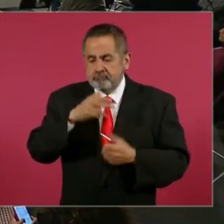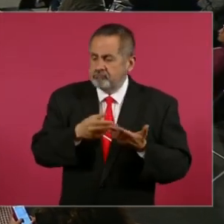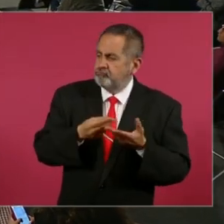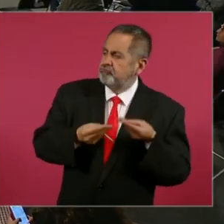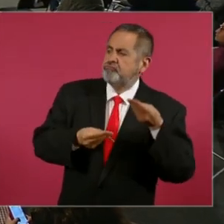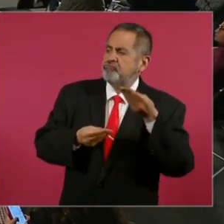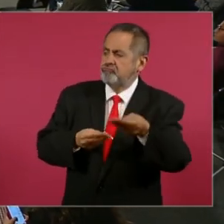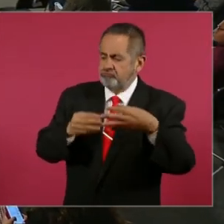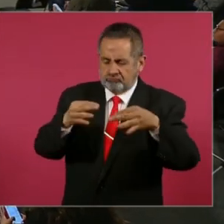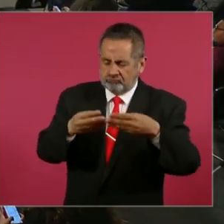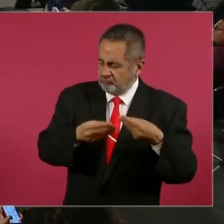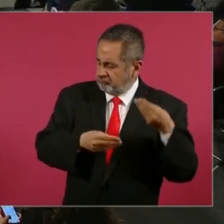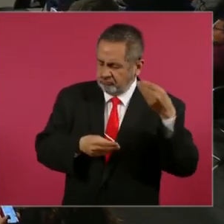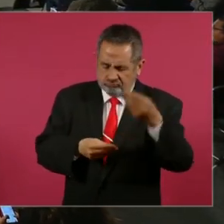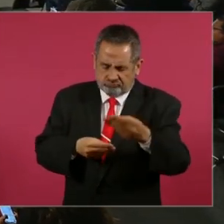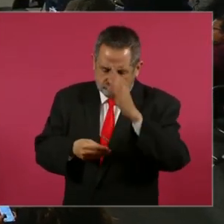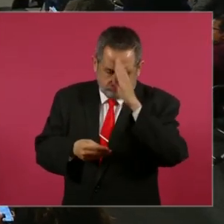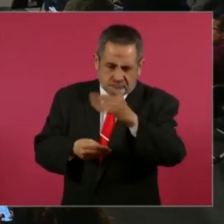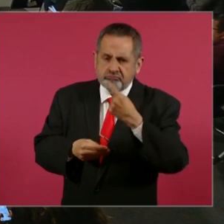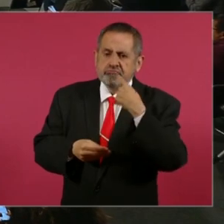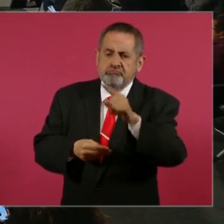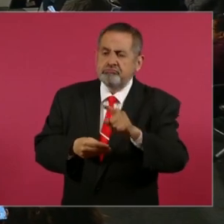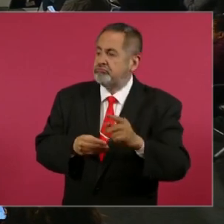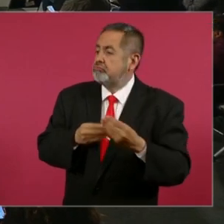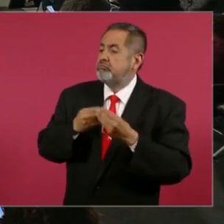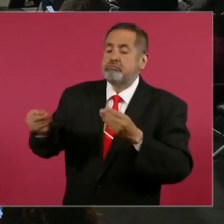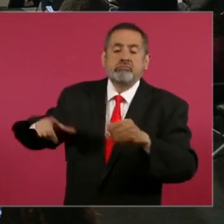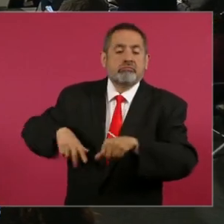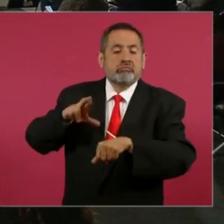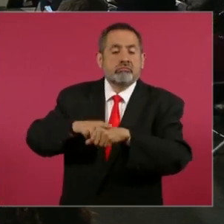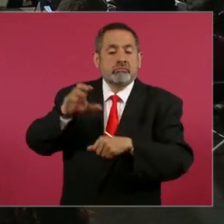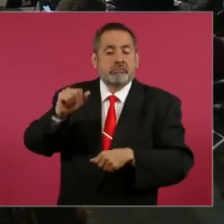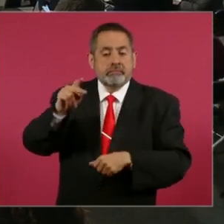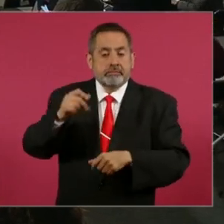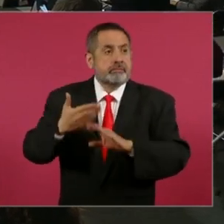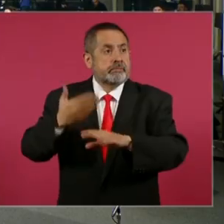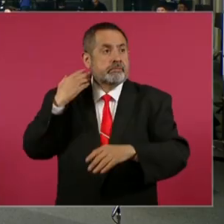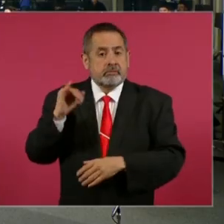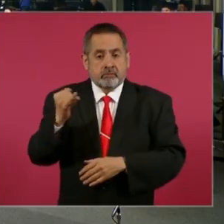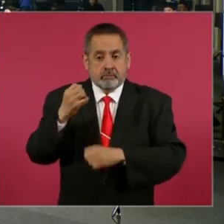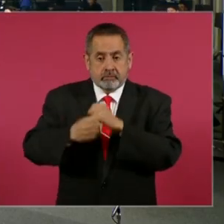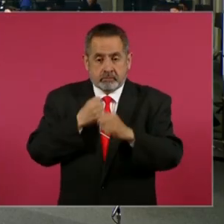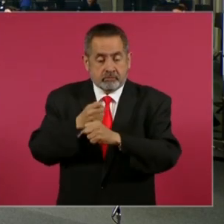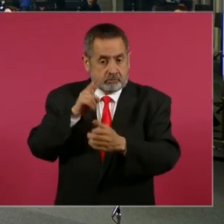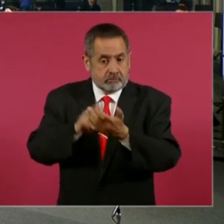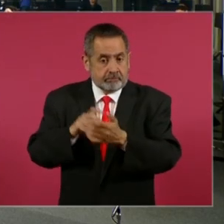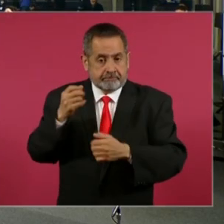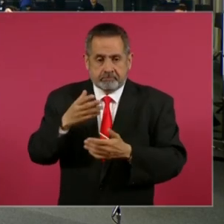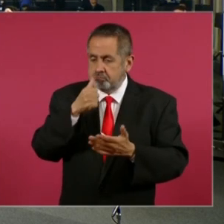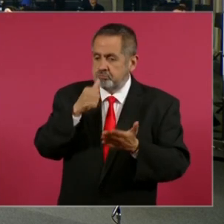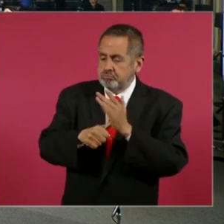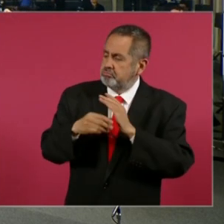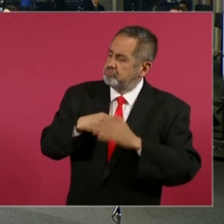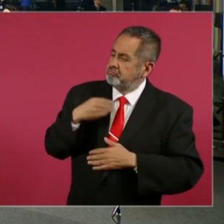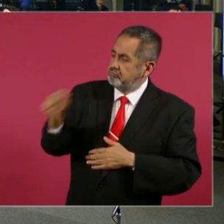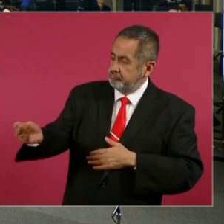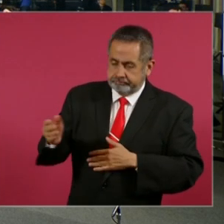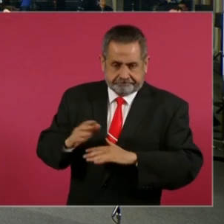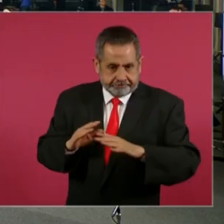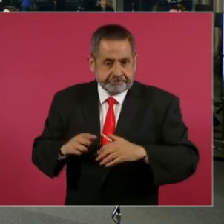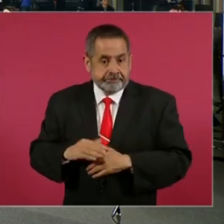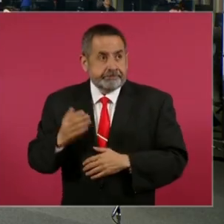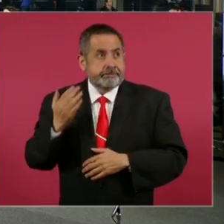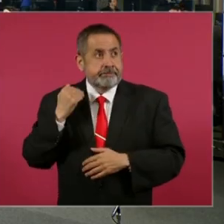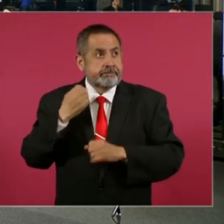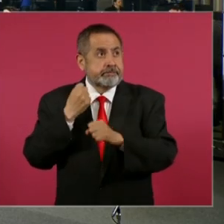presenta también un documento directamente a la gobernadora María Eugenia Campos. Esto ocurre en junio del 2023, y para noviembre